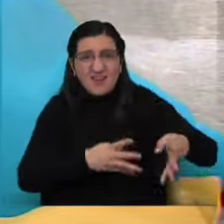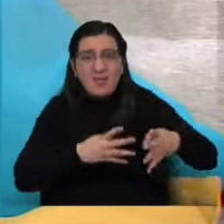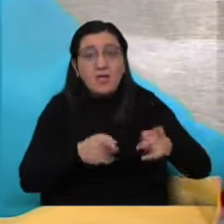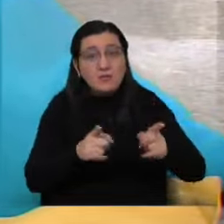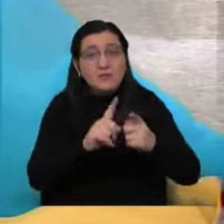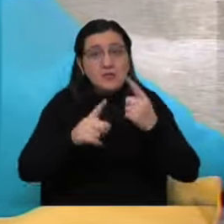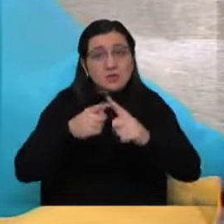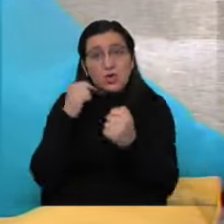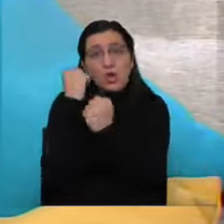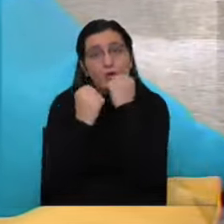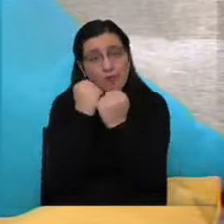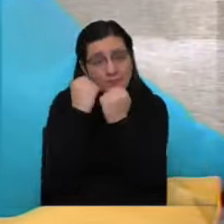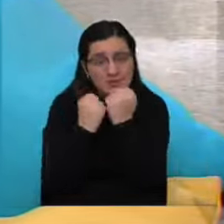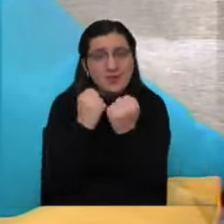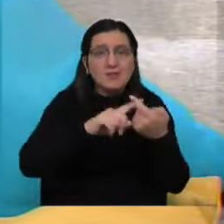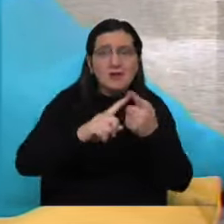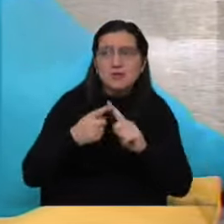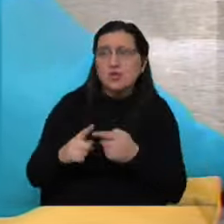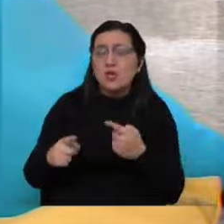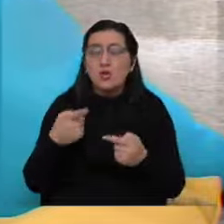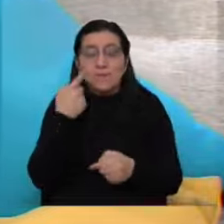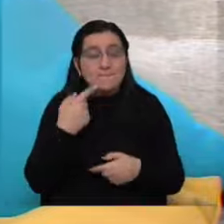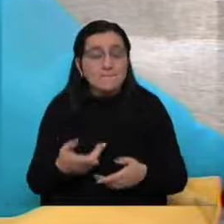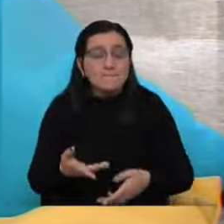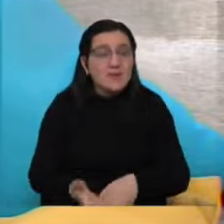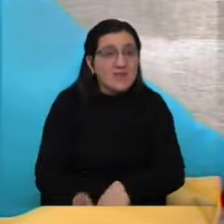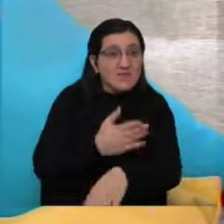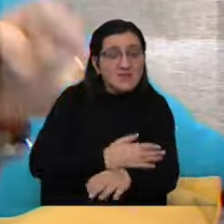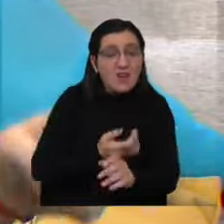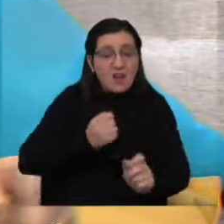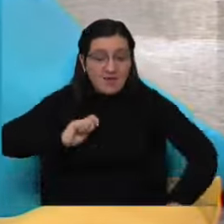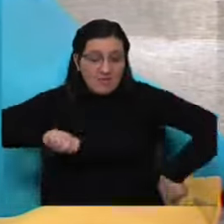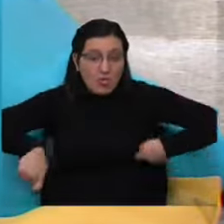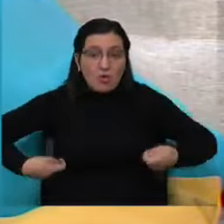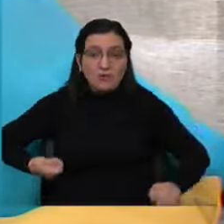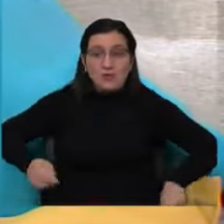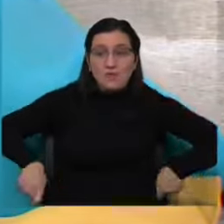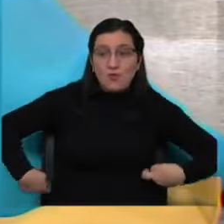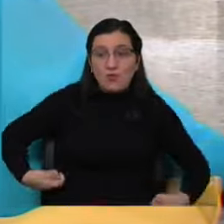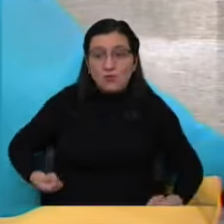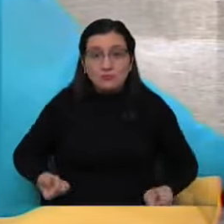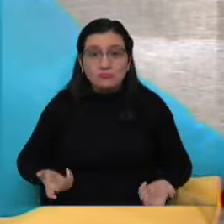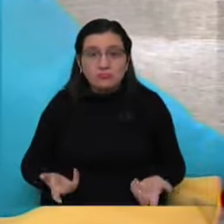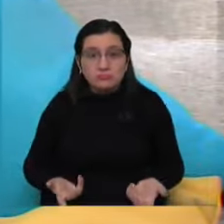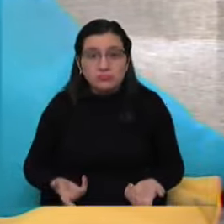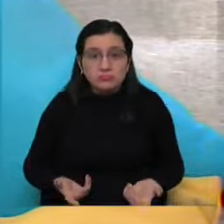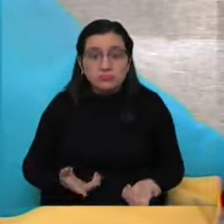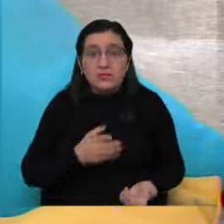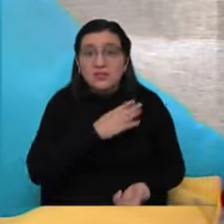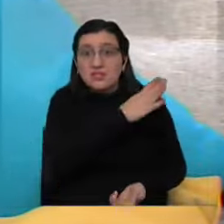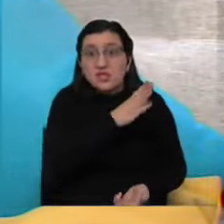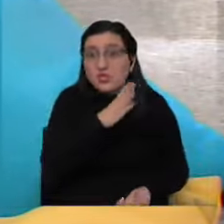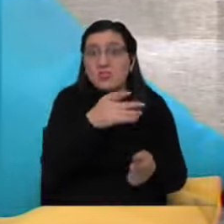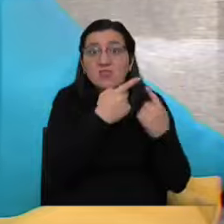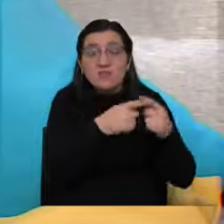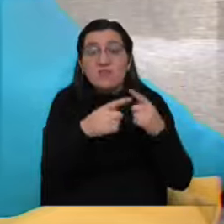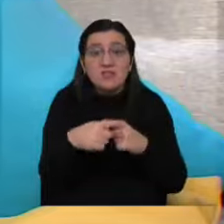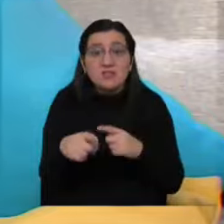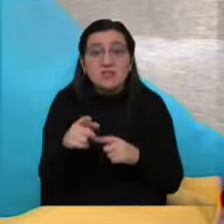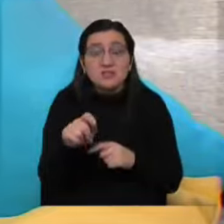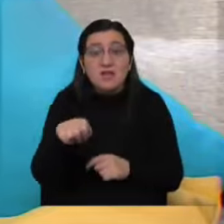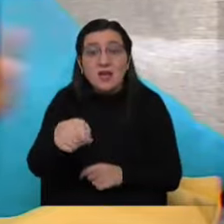economía tiene que ver con eh evitar el lavado de activos que está saliendo a este recorrer varios medios de comunicación